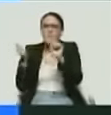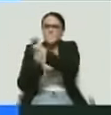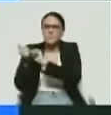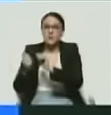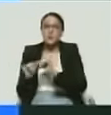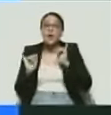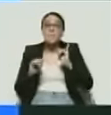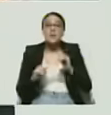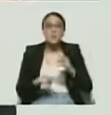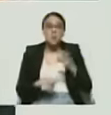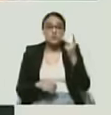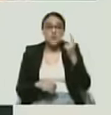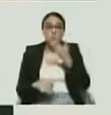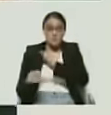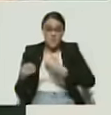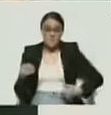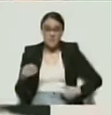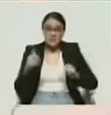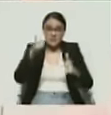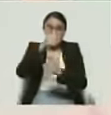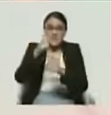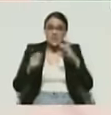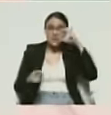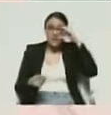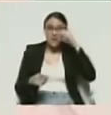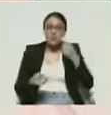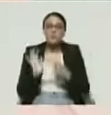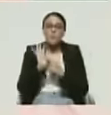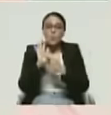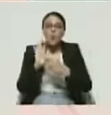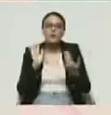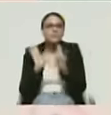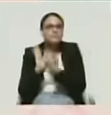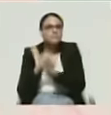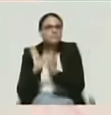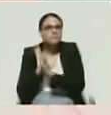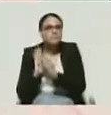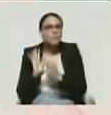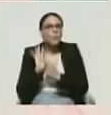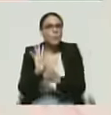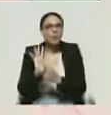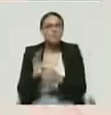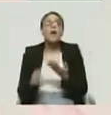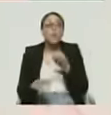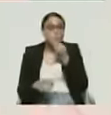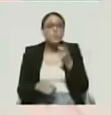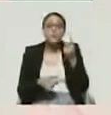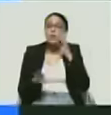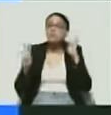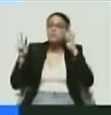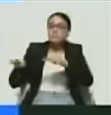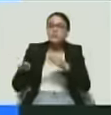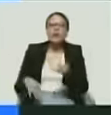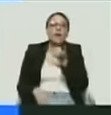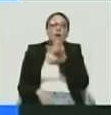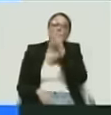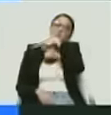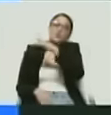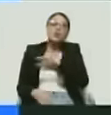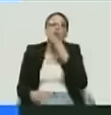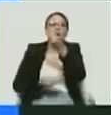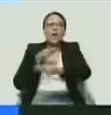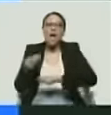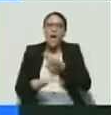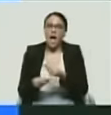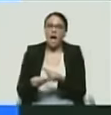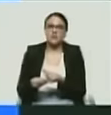vicepresidenta Rodríguez presentó las pruebas, pero es bueno que ustedes puedan ver la barbarie de lo que estaban haciendo, la